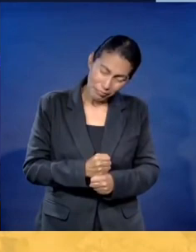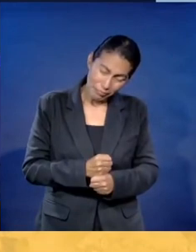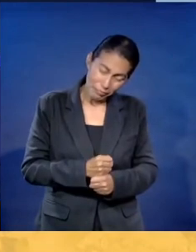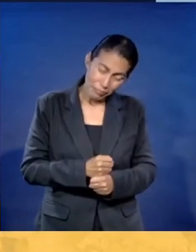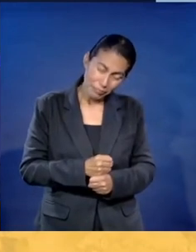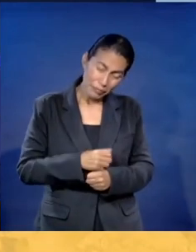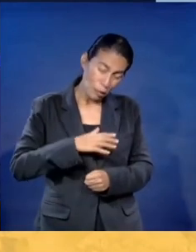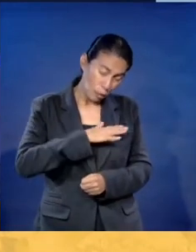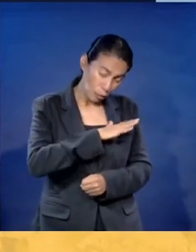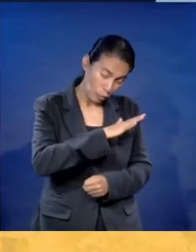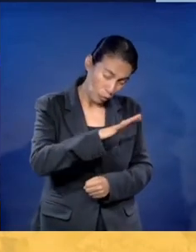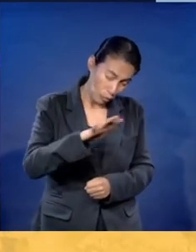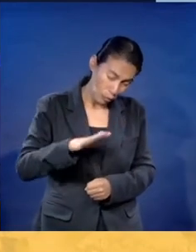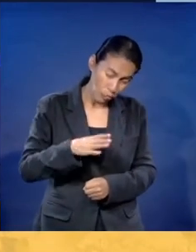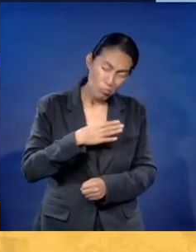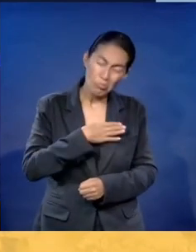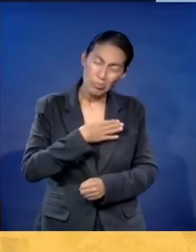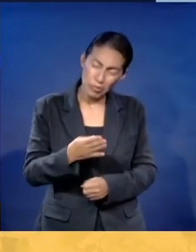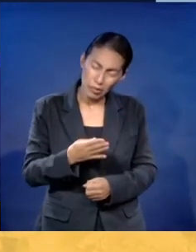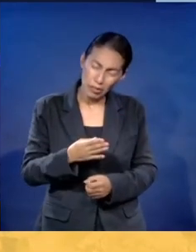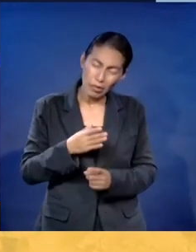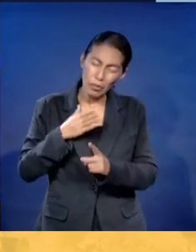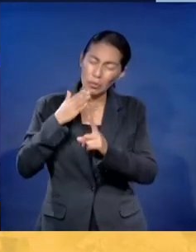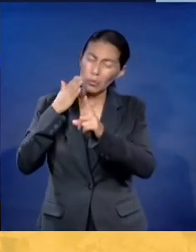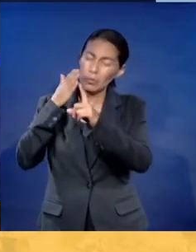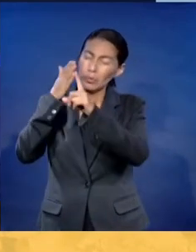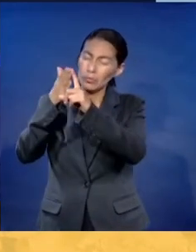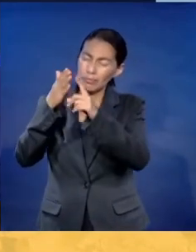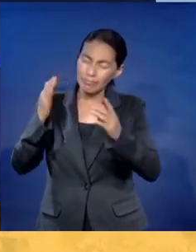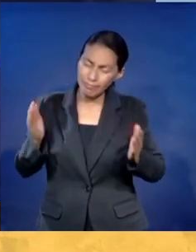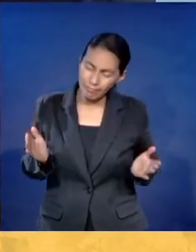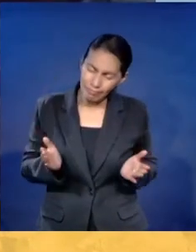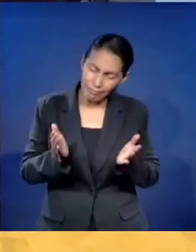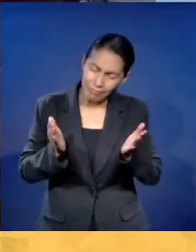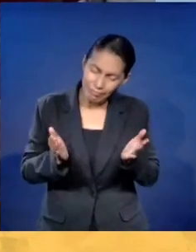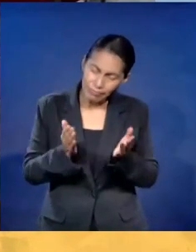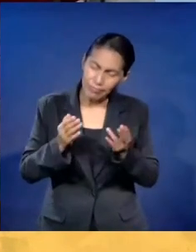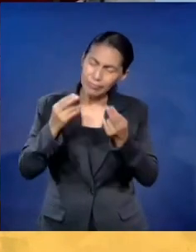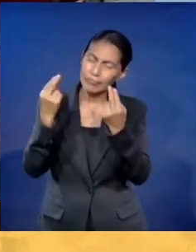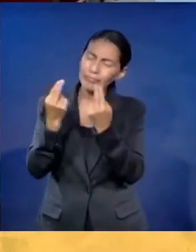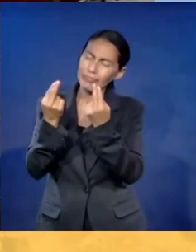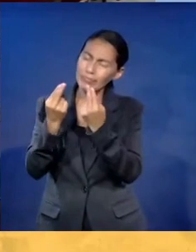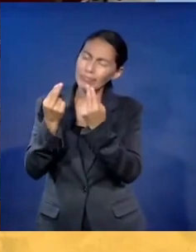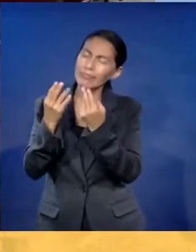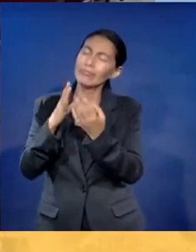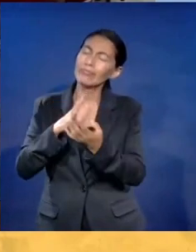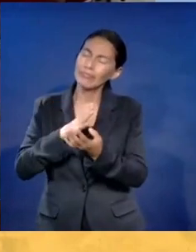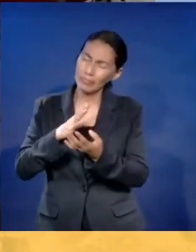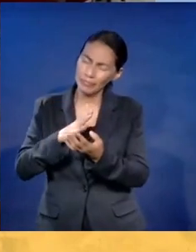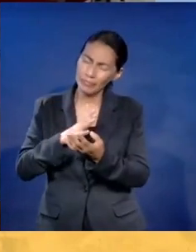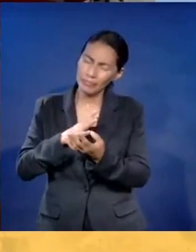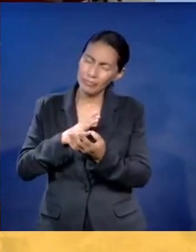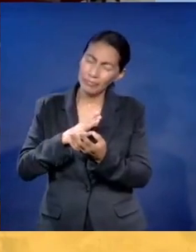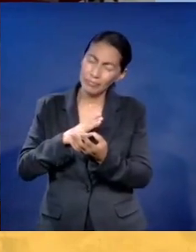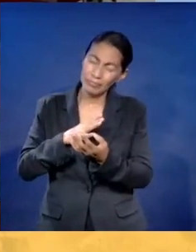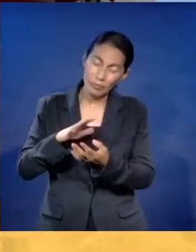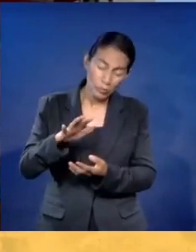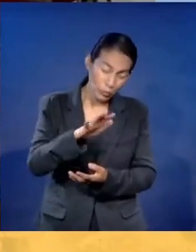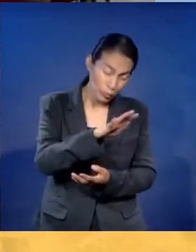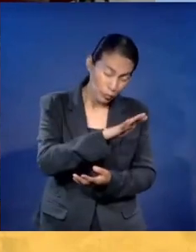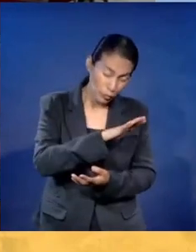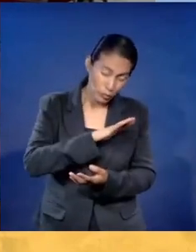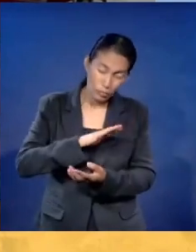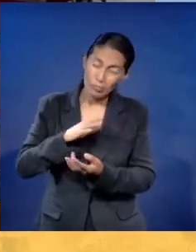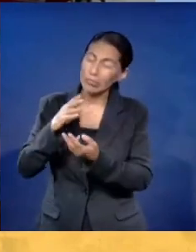buenas motivaciones tenemos sueños tenemos necesidades todos necesitamos de ti por favor